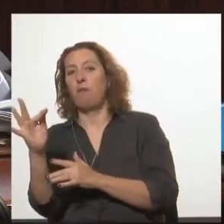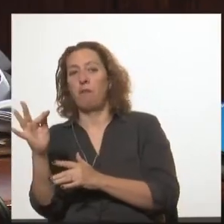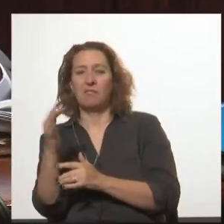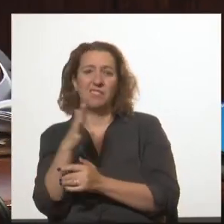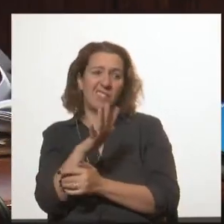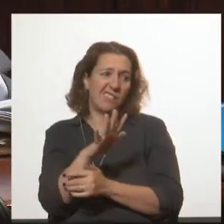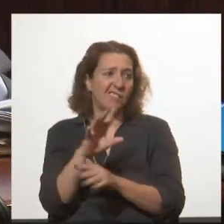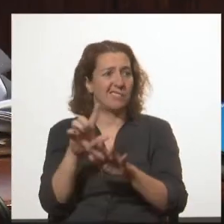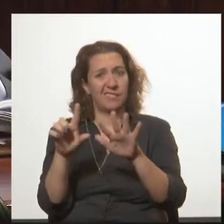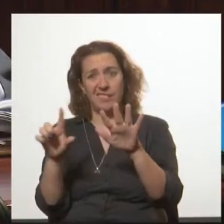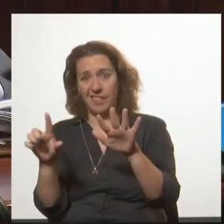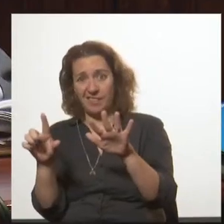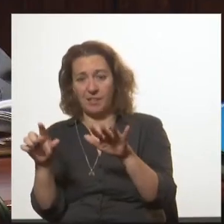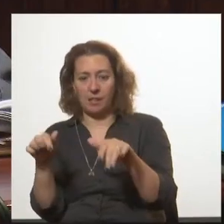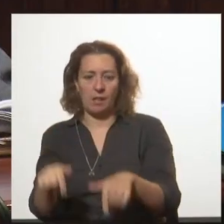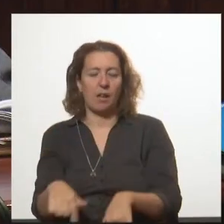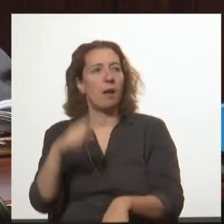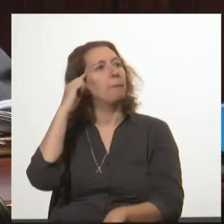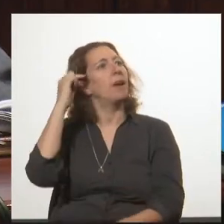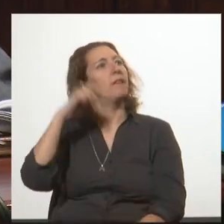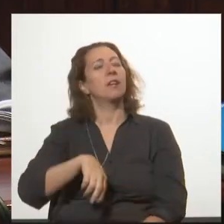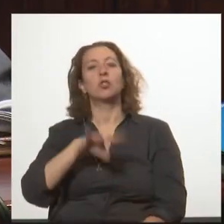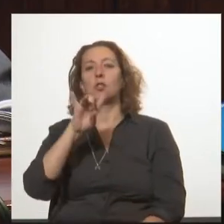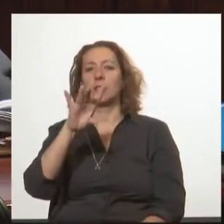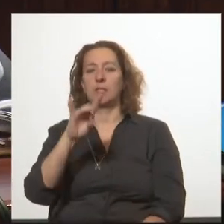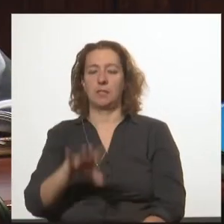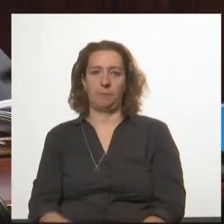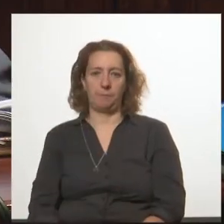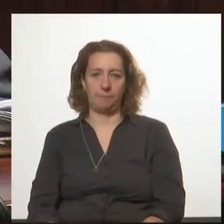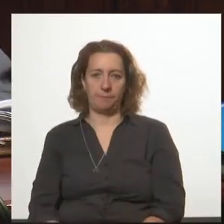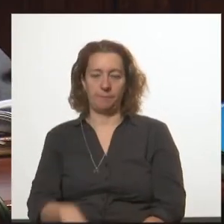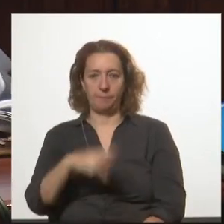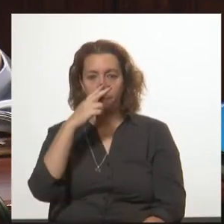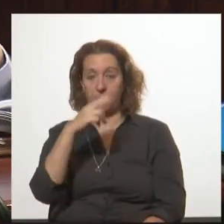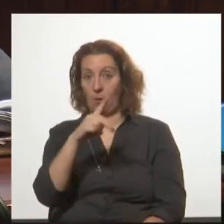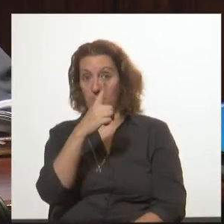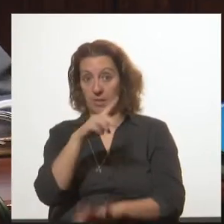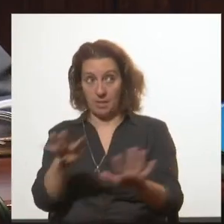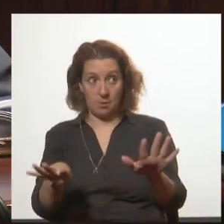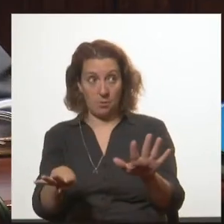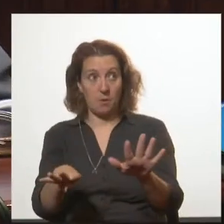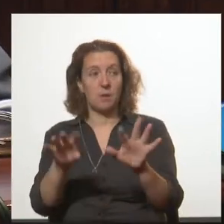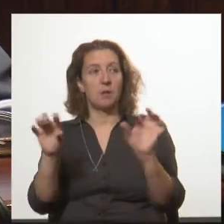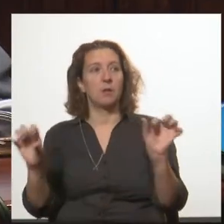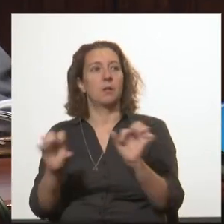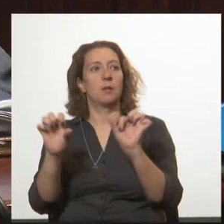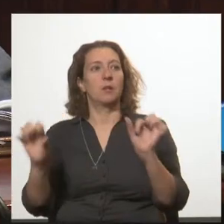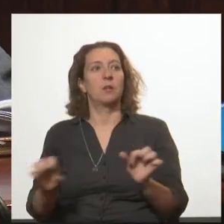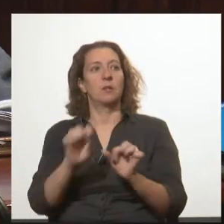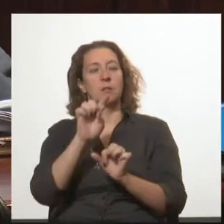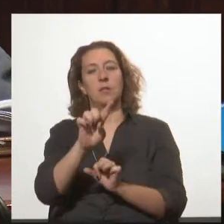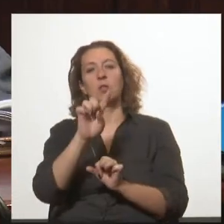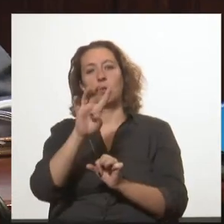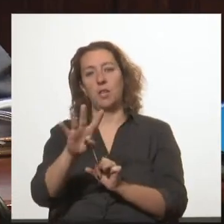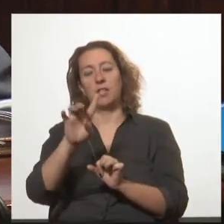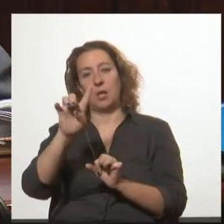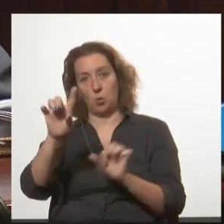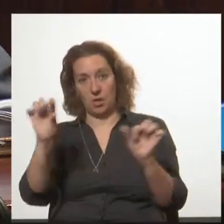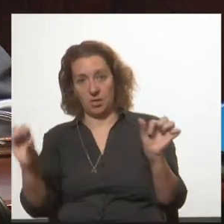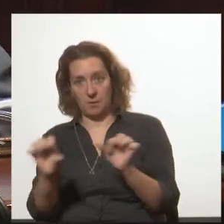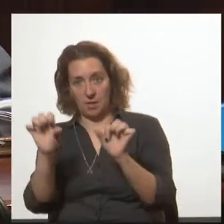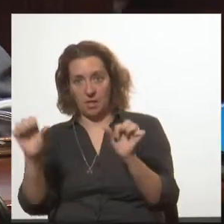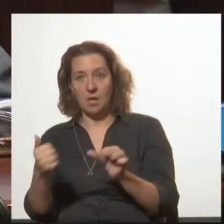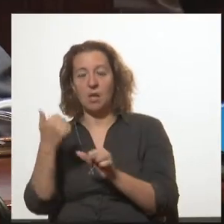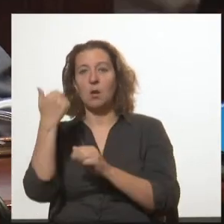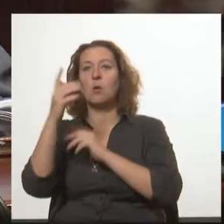15 el 2019 habiéndose realizado 141 actividades cuanto público pasó